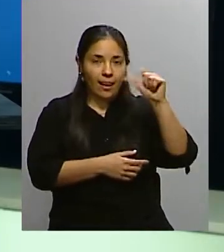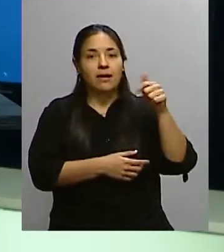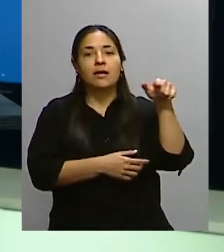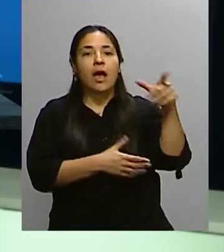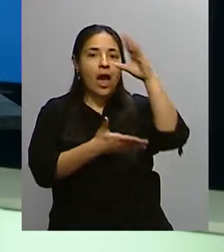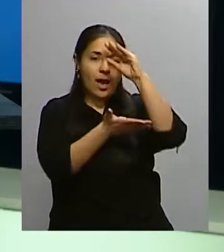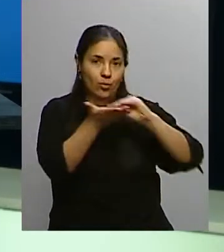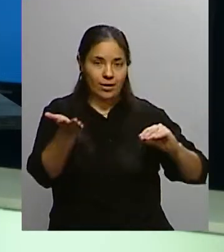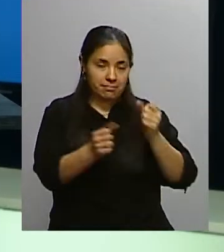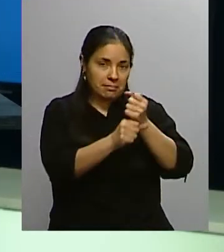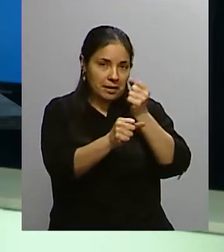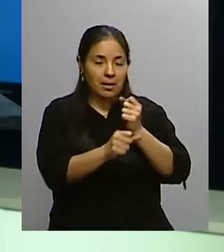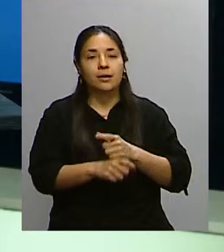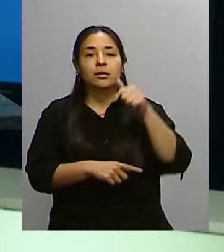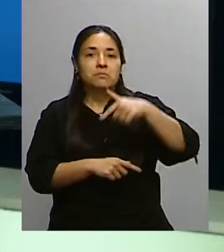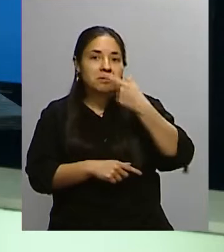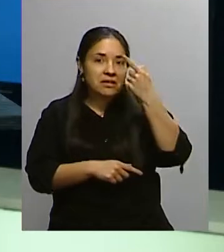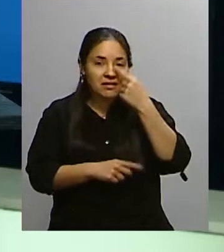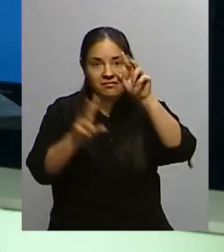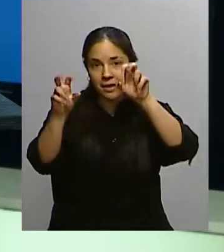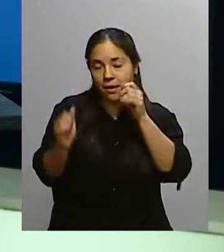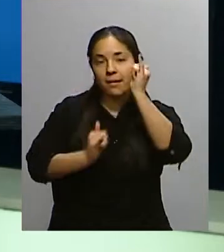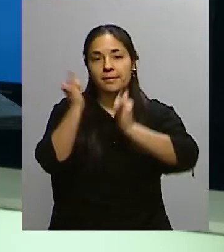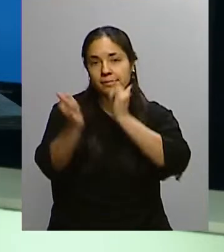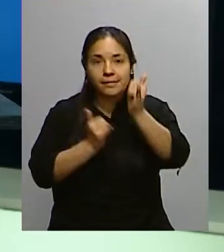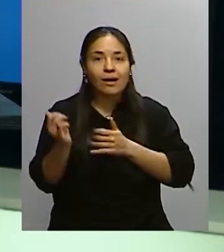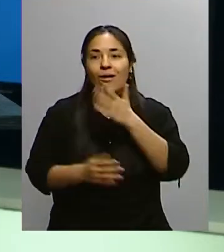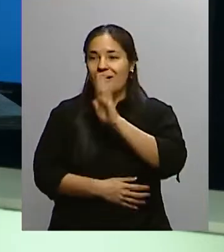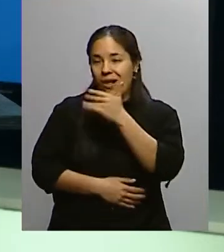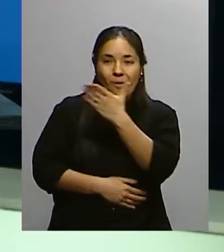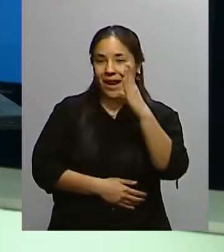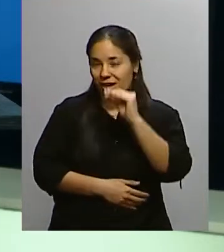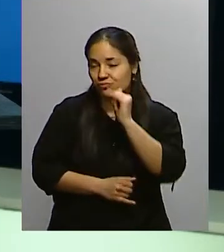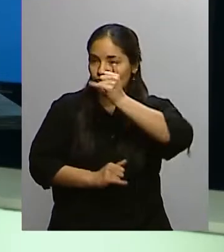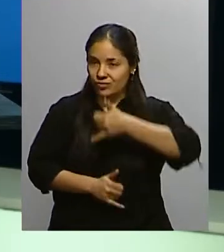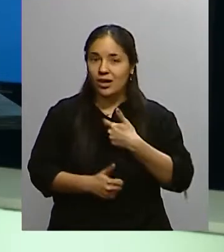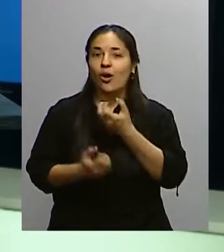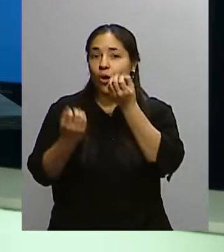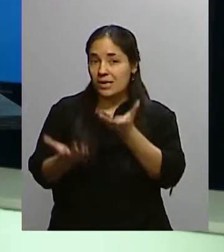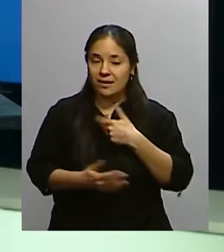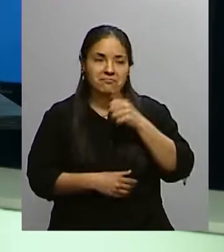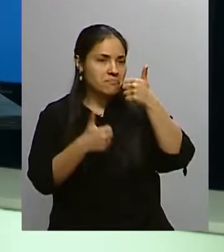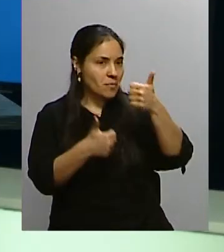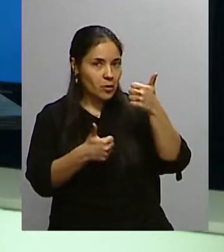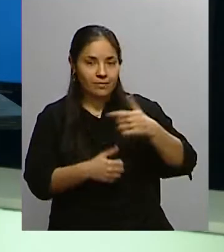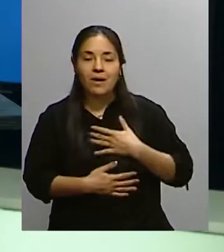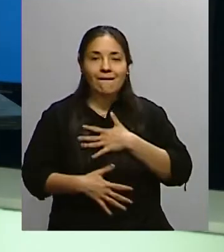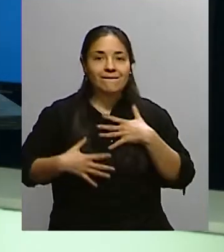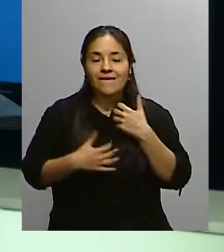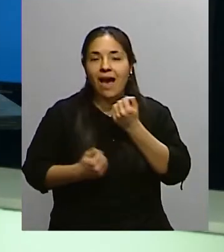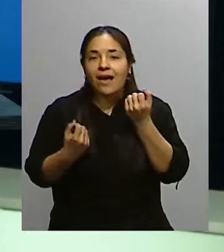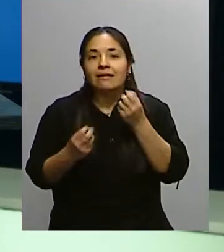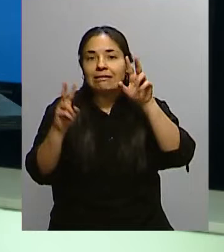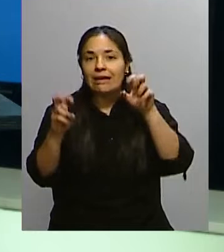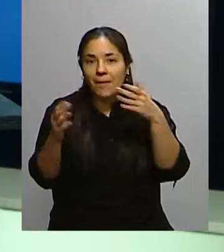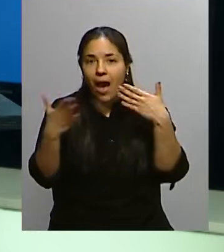Seridi, y hoy vamos a encarar un tema muy interesante. ¿Cómo estás, Anabela? Así es. Buenas noches, Claudia. ¿Cómo estás? Muy bien. Ansiosa por tratar este tema que realmente es muy importante para